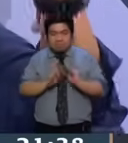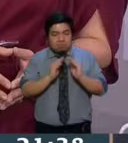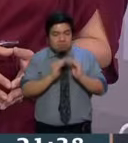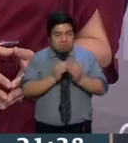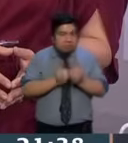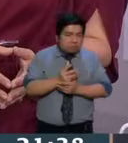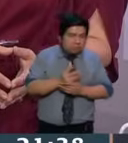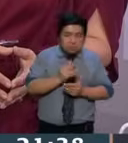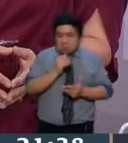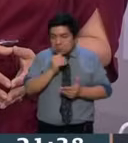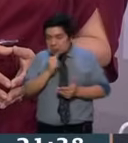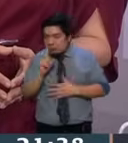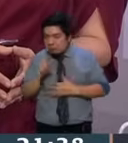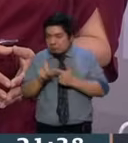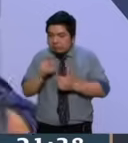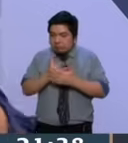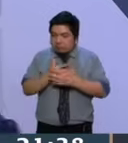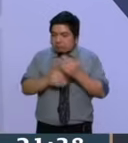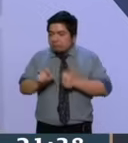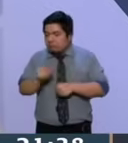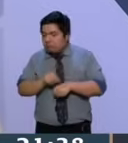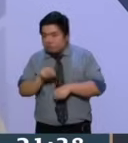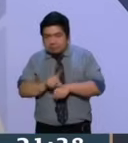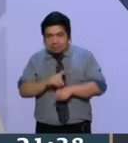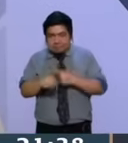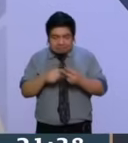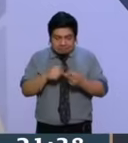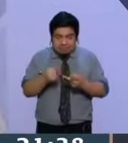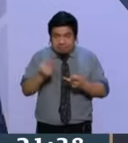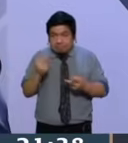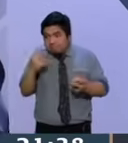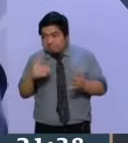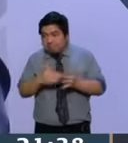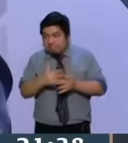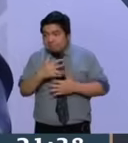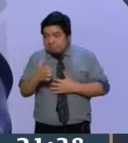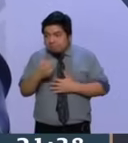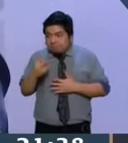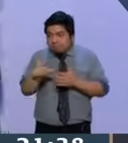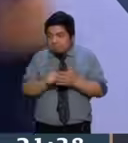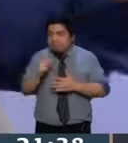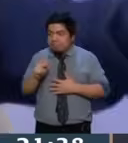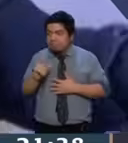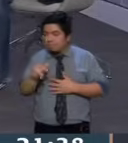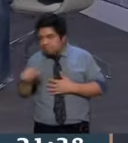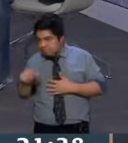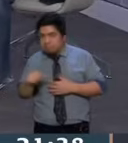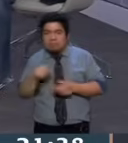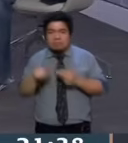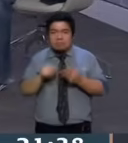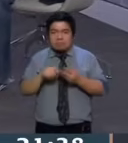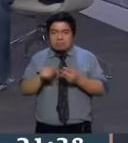donde no puedes tener agua en 15, 20 días, en donde necesitas 2,500 pesos al bimestre para tener una pipa y ver un